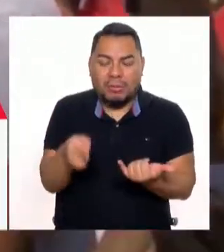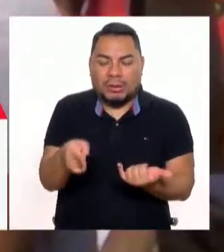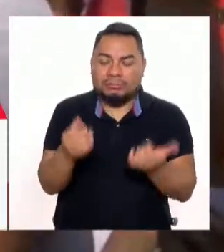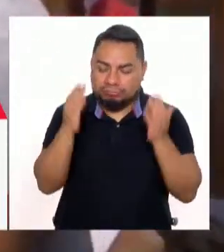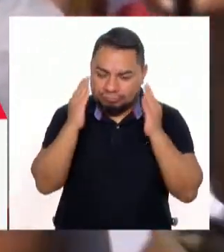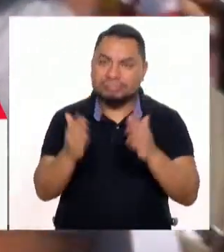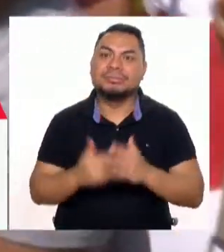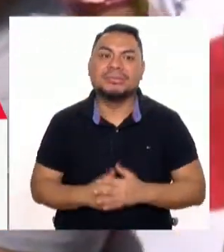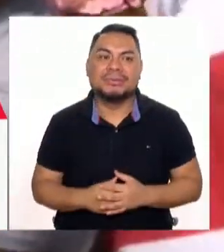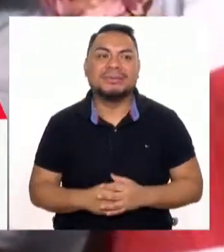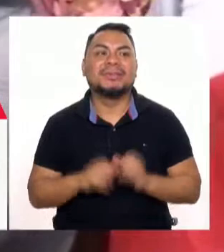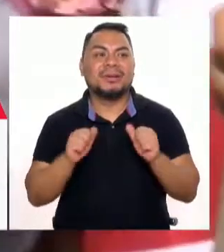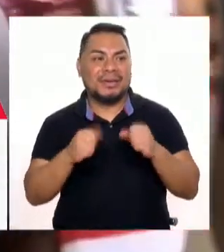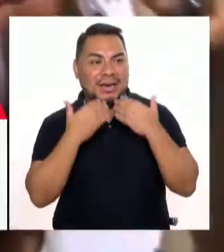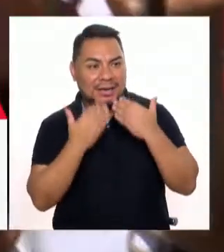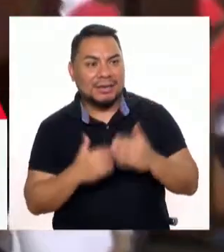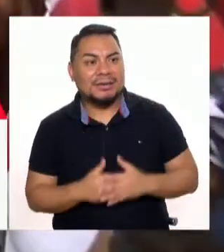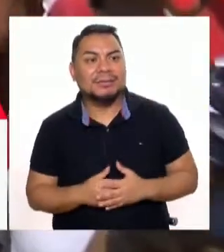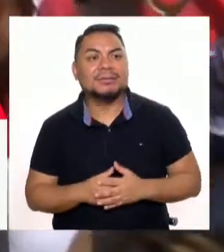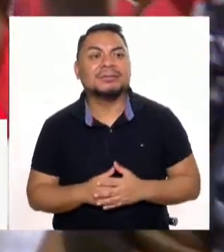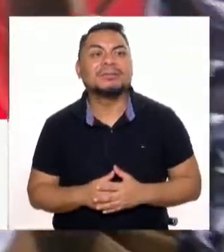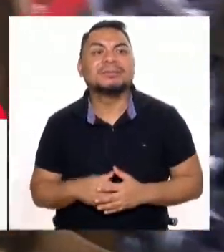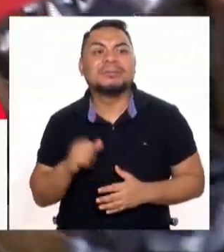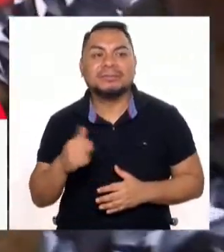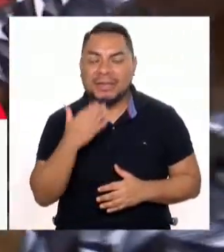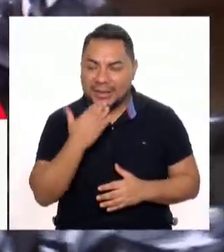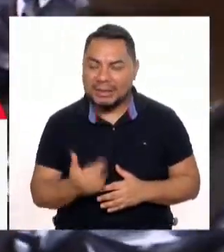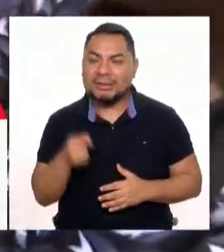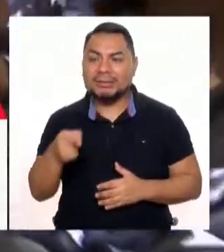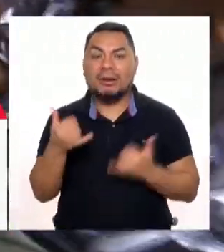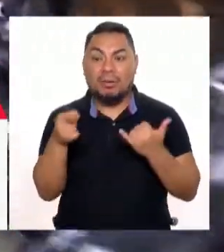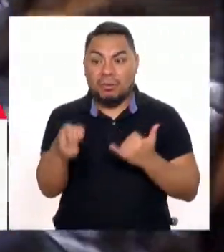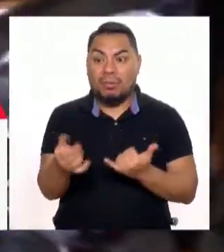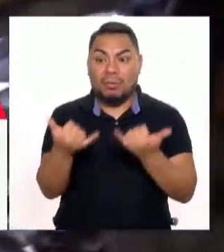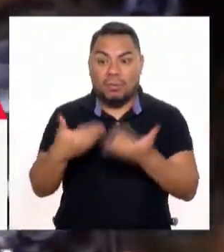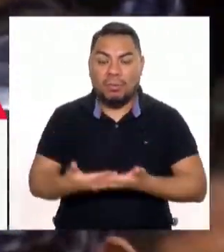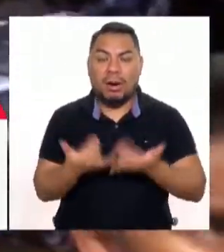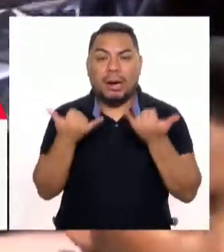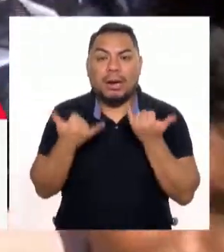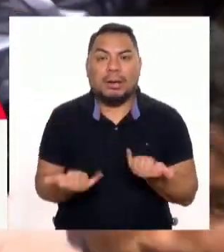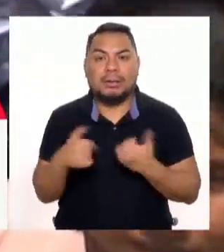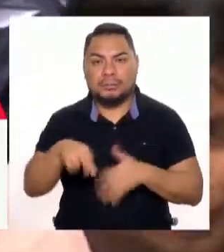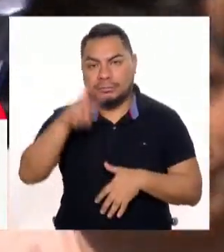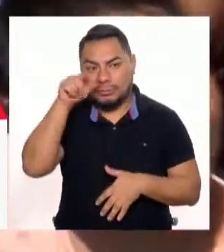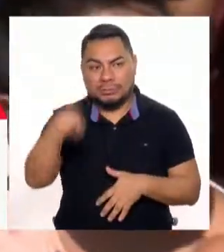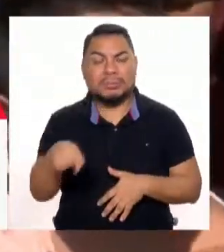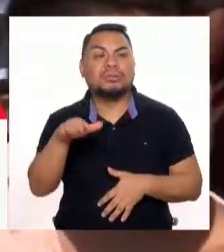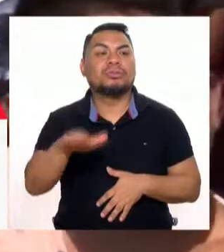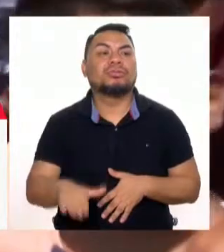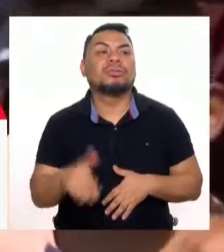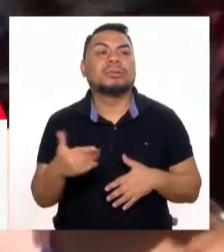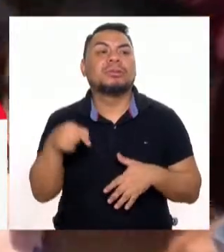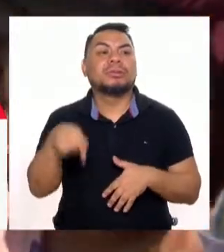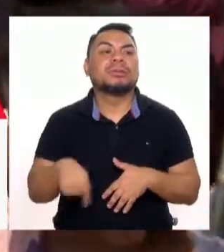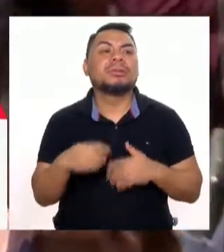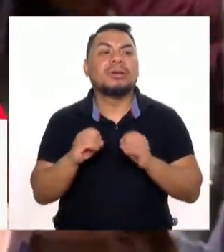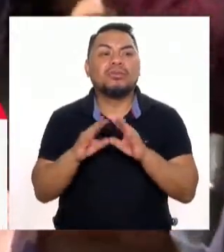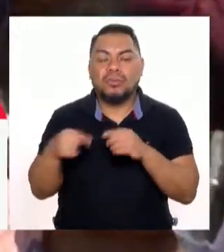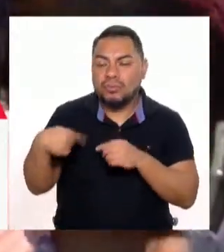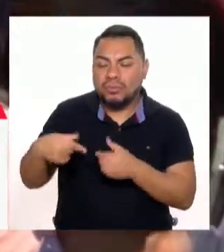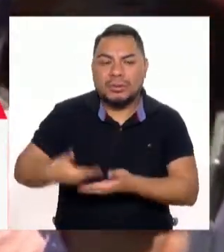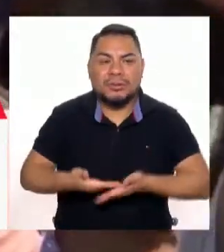muchísimas gracias y señalada la presidenta Dina boluarte el presente del Perú esta pequeña de tan solo días